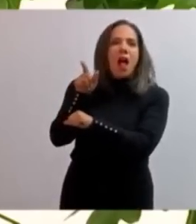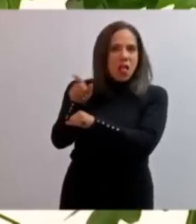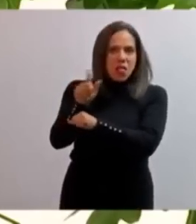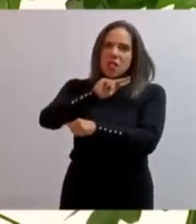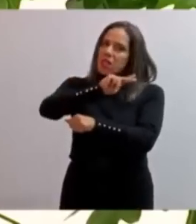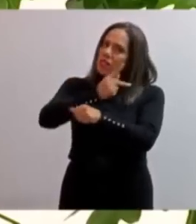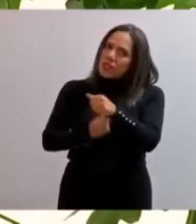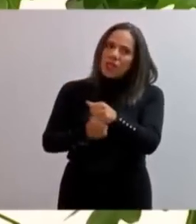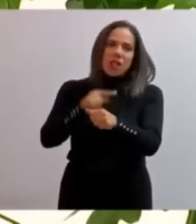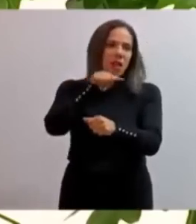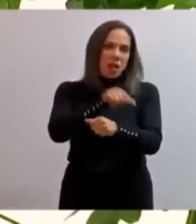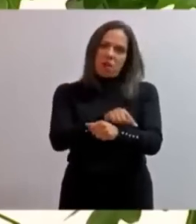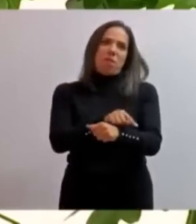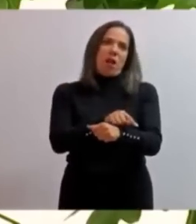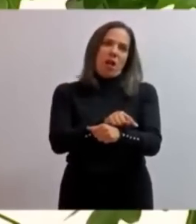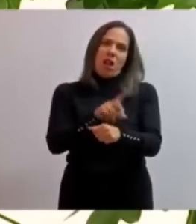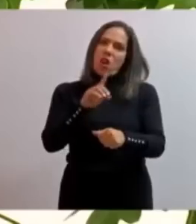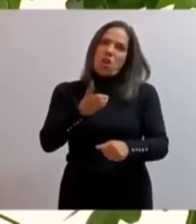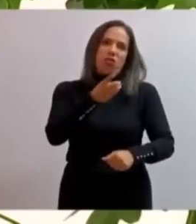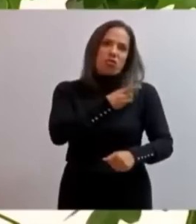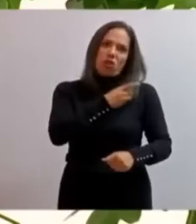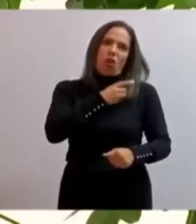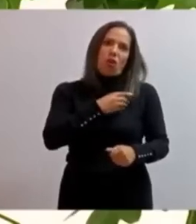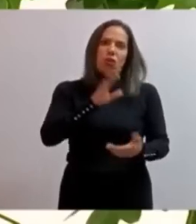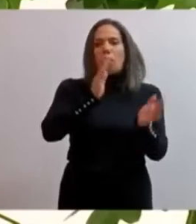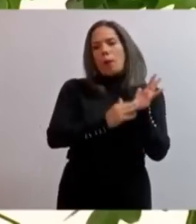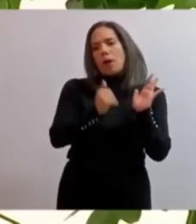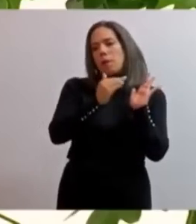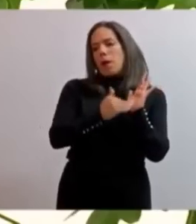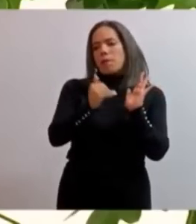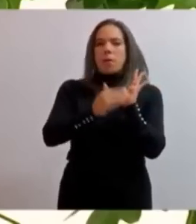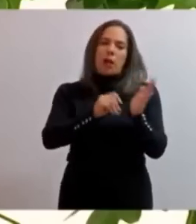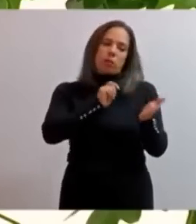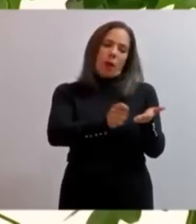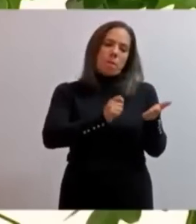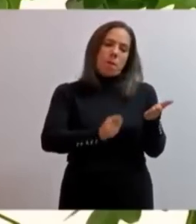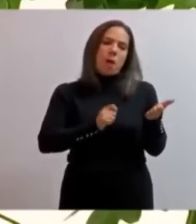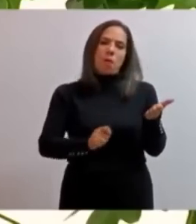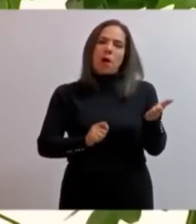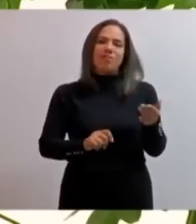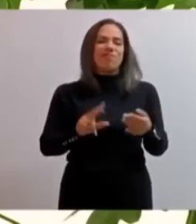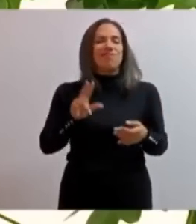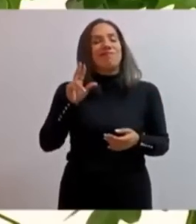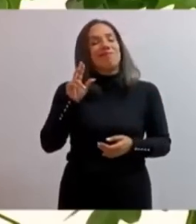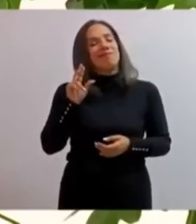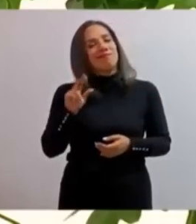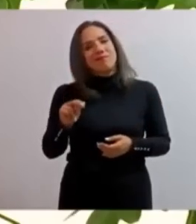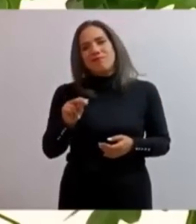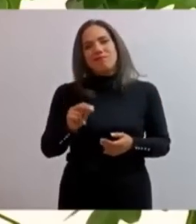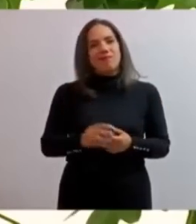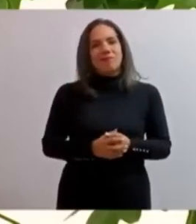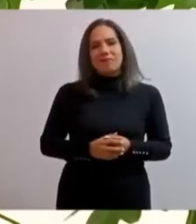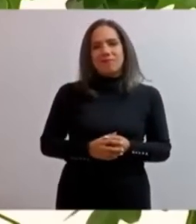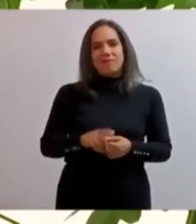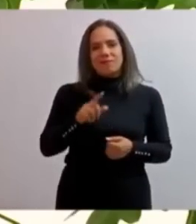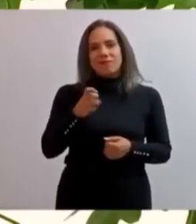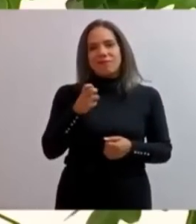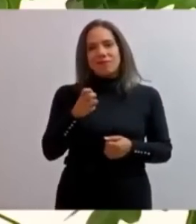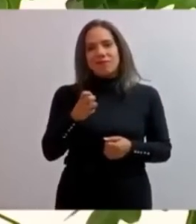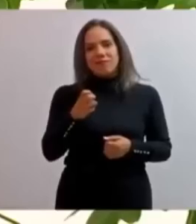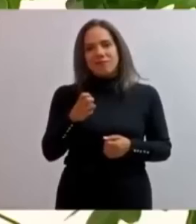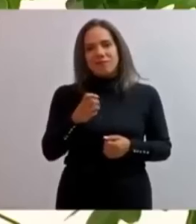de gestión más burocráticos, voy a decir? Y esto yo pienso que tiene efectos